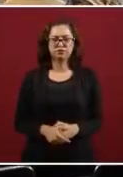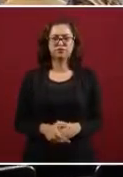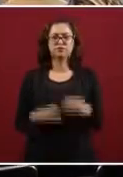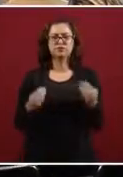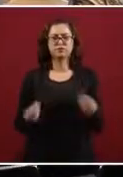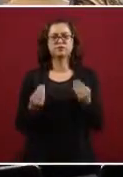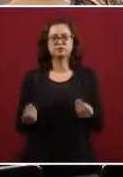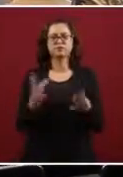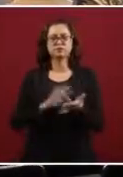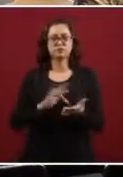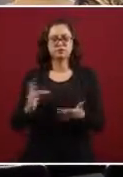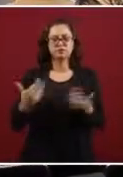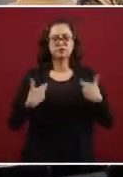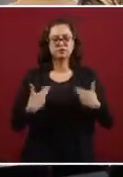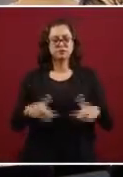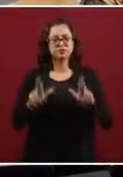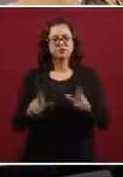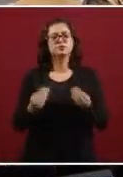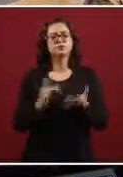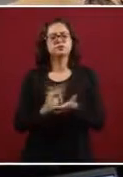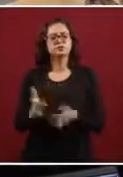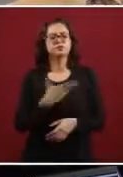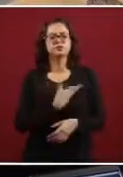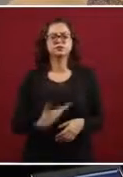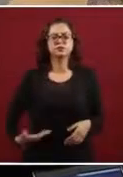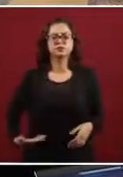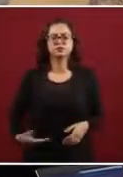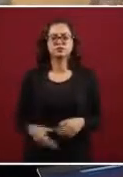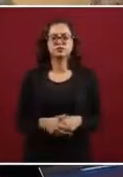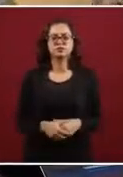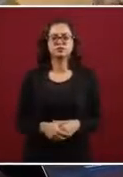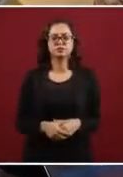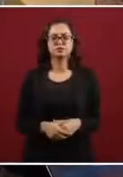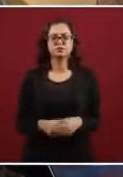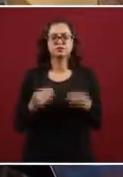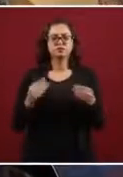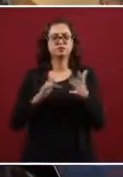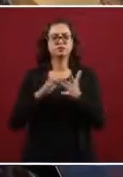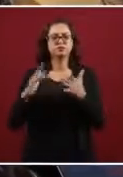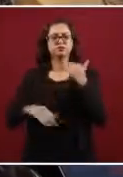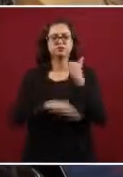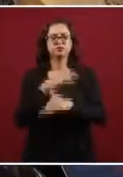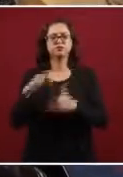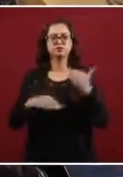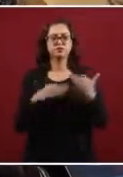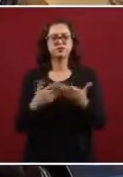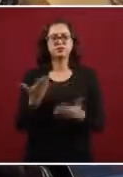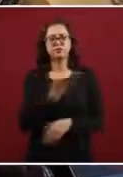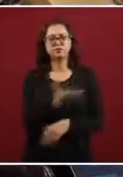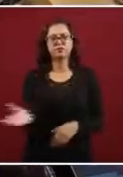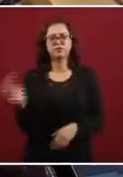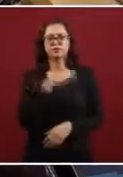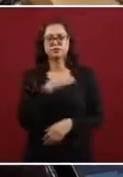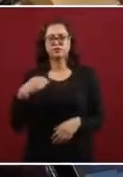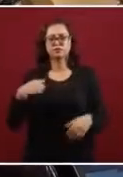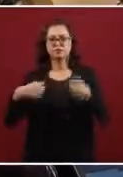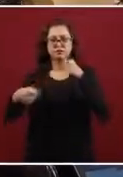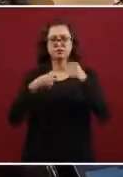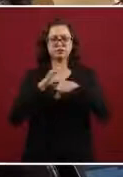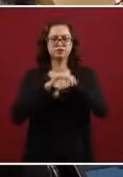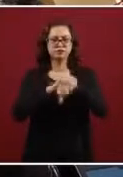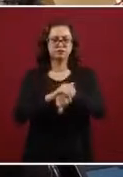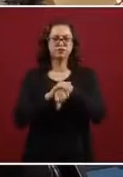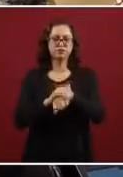Muchas gracias, canciller. Muchas gracias, señor presidente. Muchas gracias a todos los miembros de la prensa, amigos, amigas que están